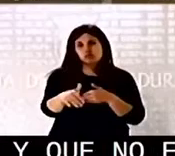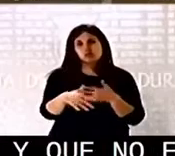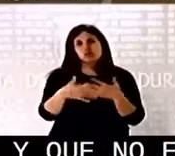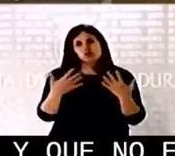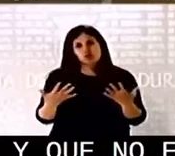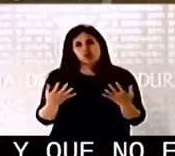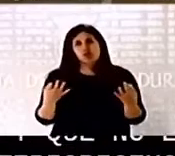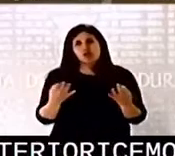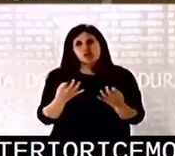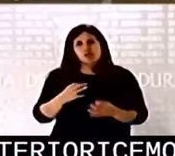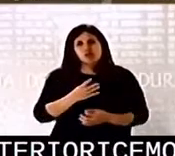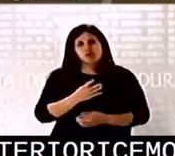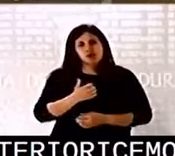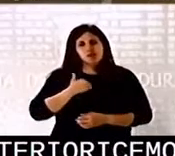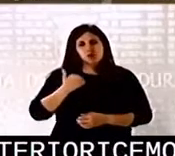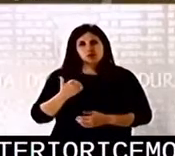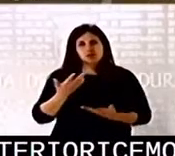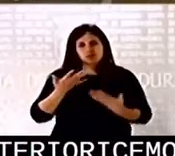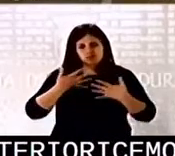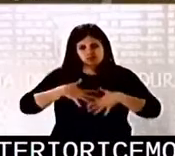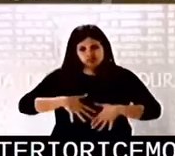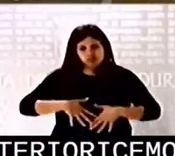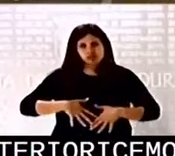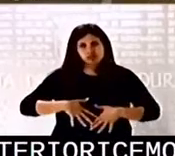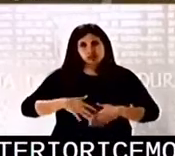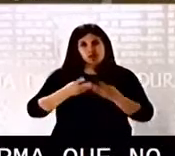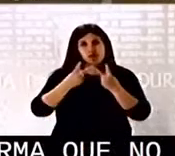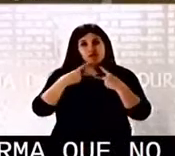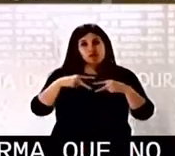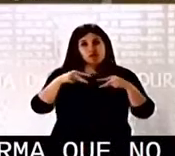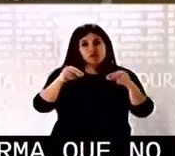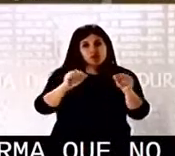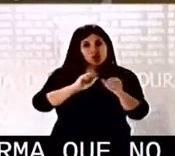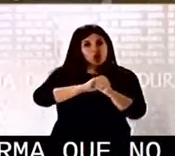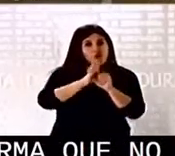interioricemos que lo que ha caído es el estado de alarma, que no ha caído el virus.